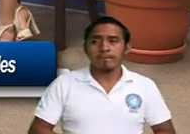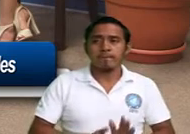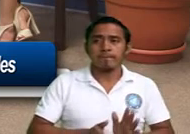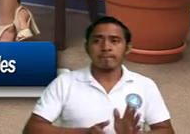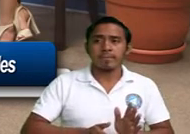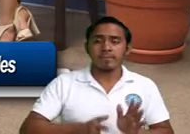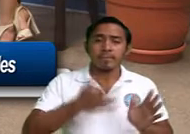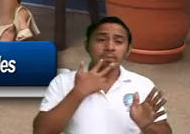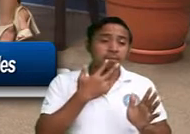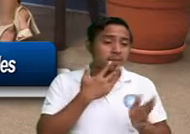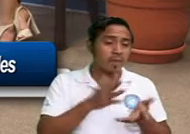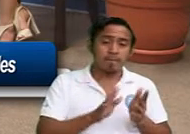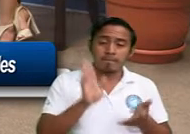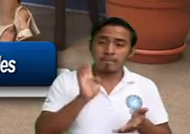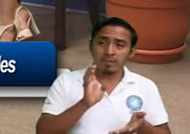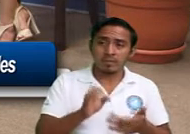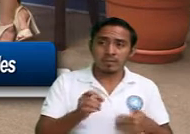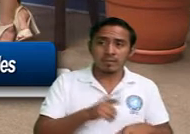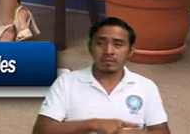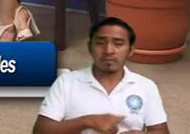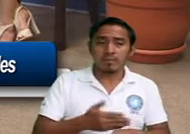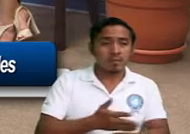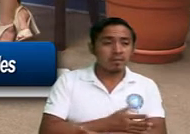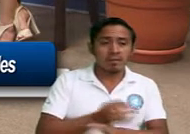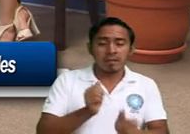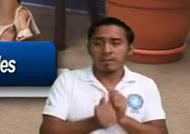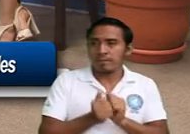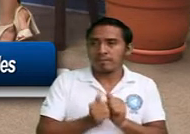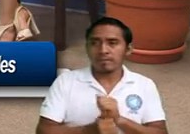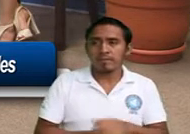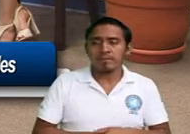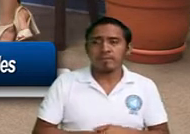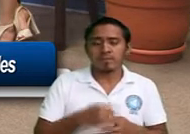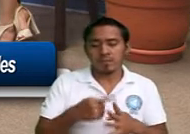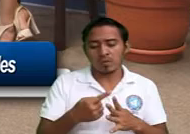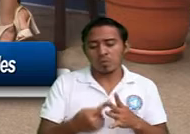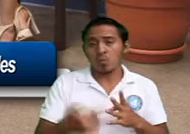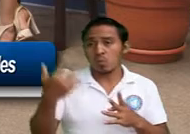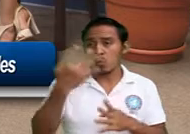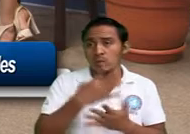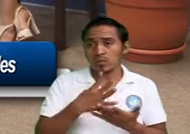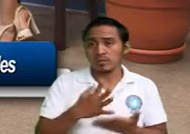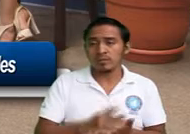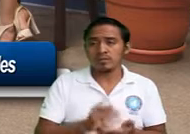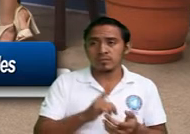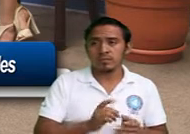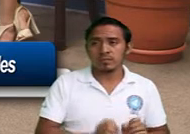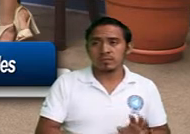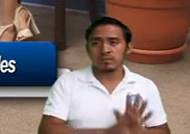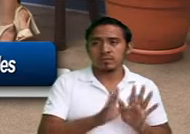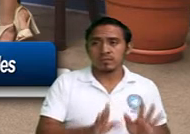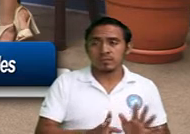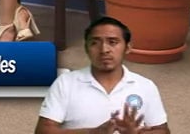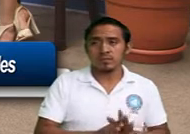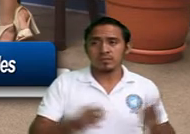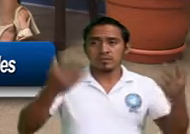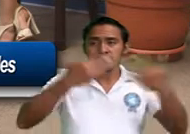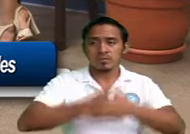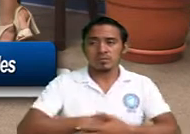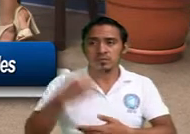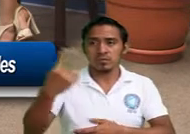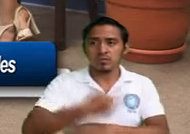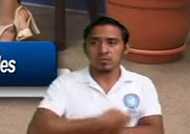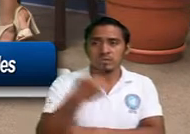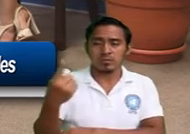no se complique si nace de forma prematura. Entonces se ponen 4 dosis, una en la mañana, una en la noche, por 2 días, que es